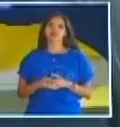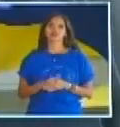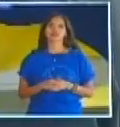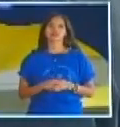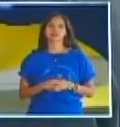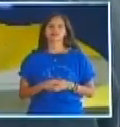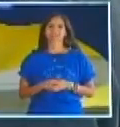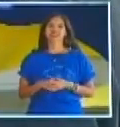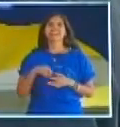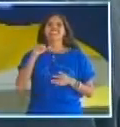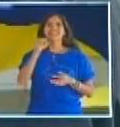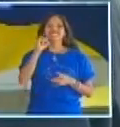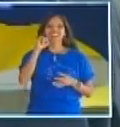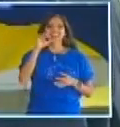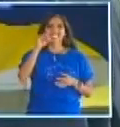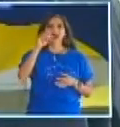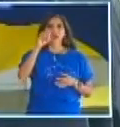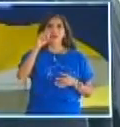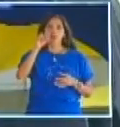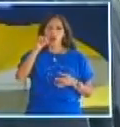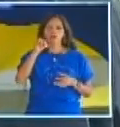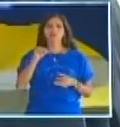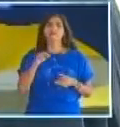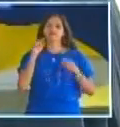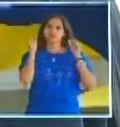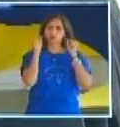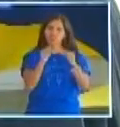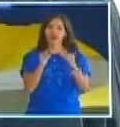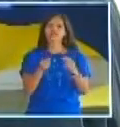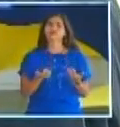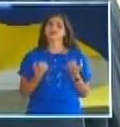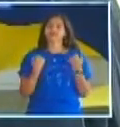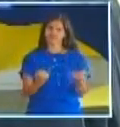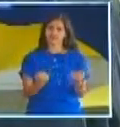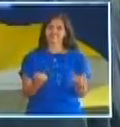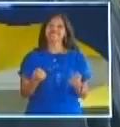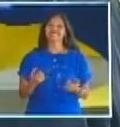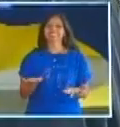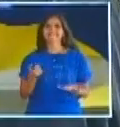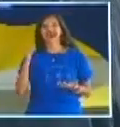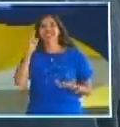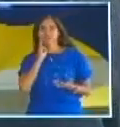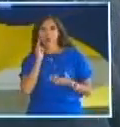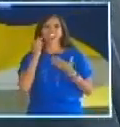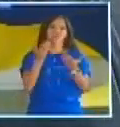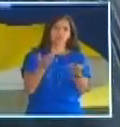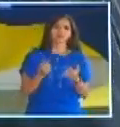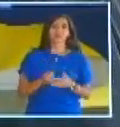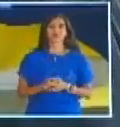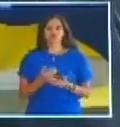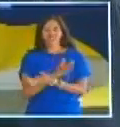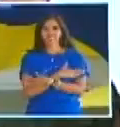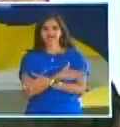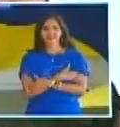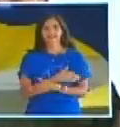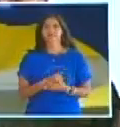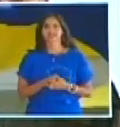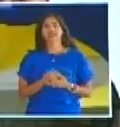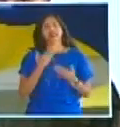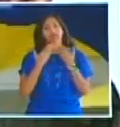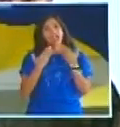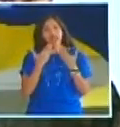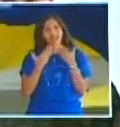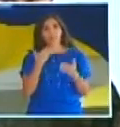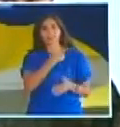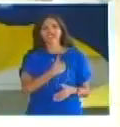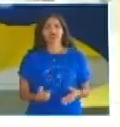Simón Serpa, lleve la bandera y la espada del libertador Simón Bolívar. De Simón a Simón, lo felicito. Gracias, presidente.